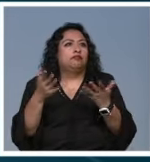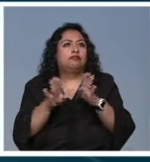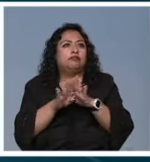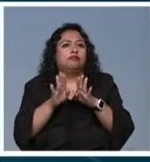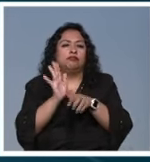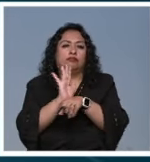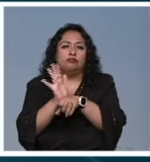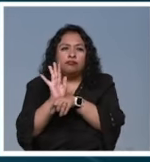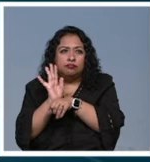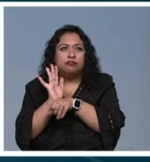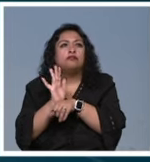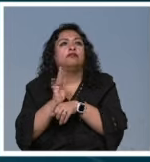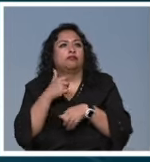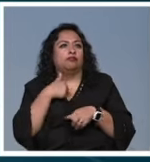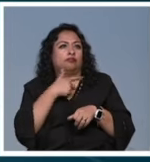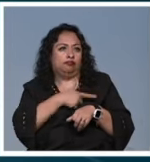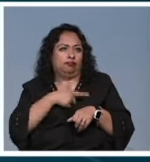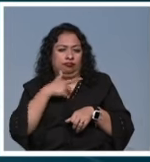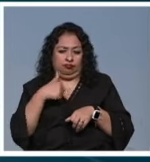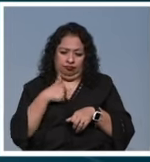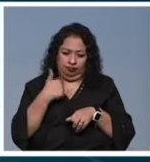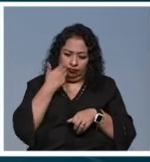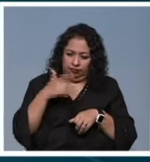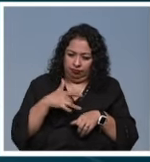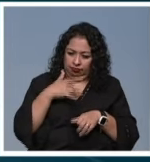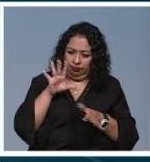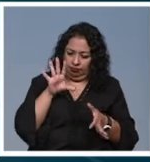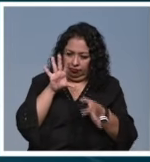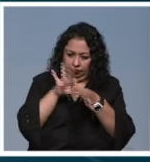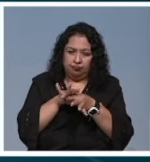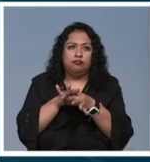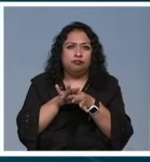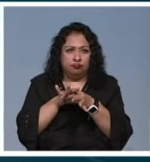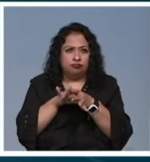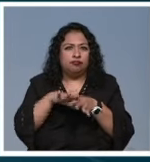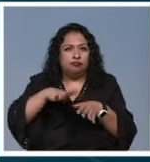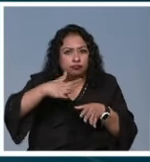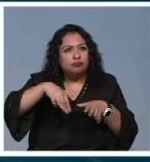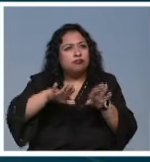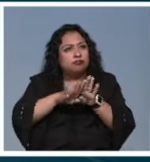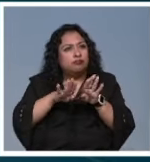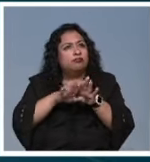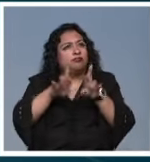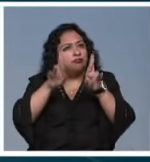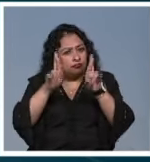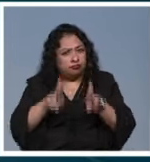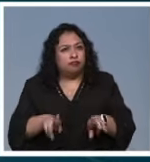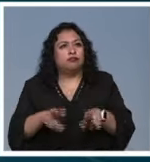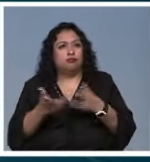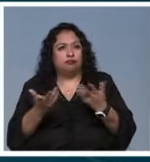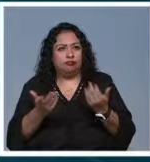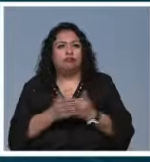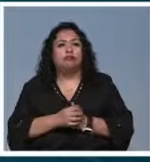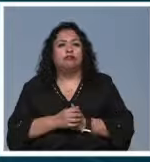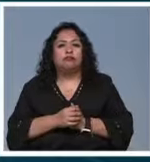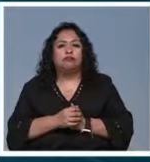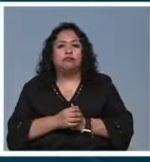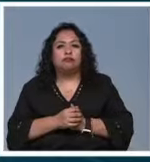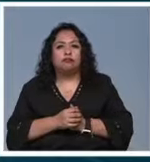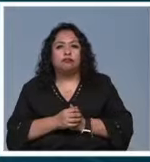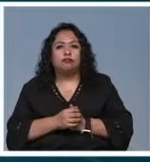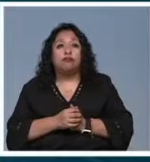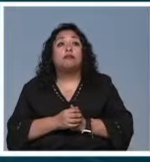las películas con las que me gustaría sentirme identificado, ¿no? Y buscar esta forma de representación. En